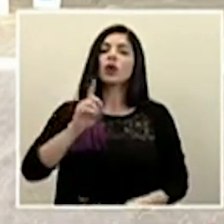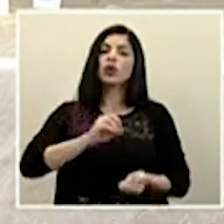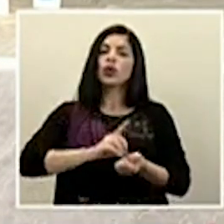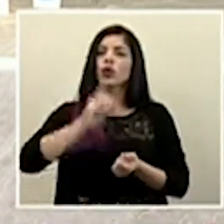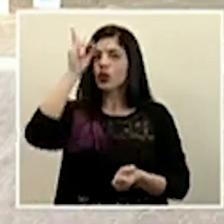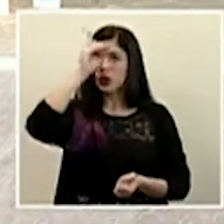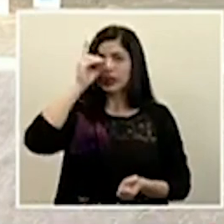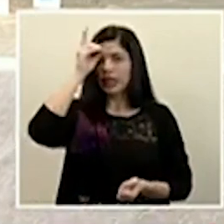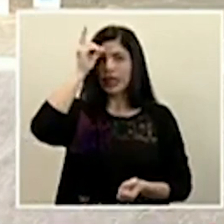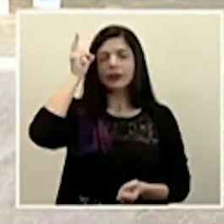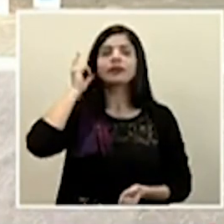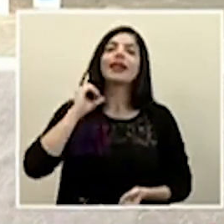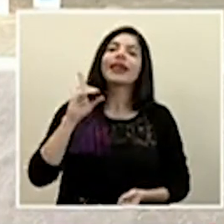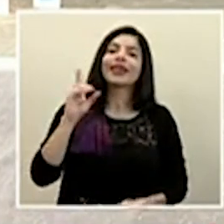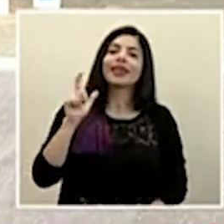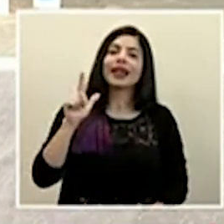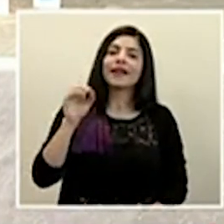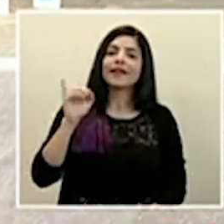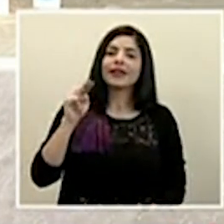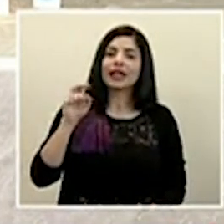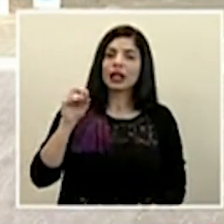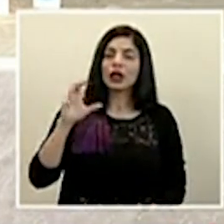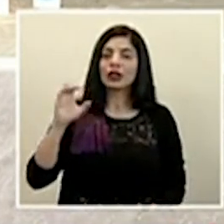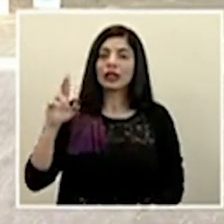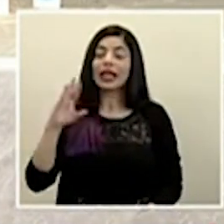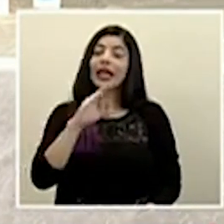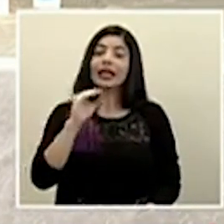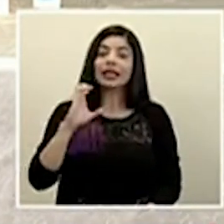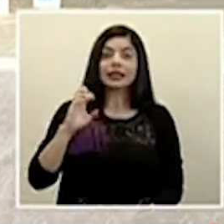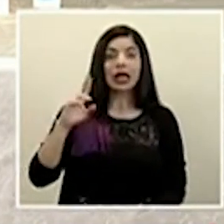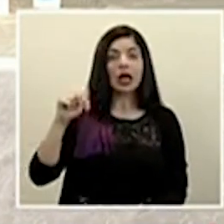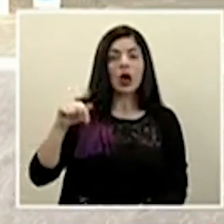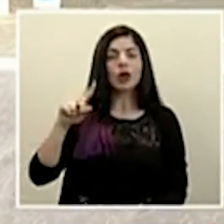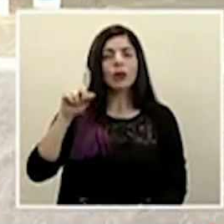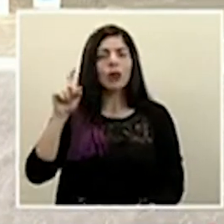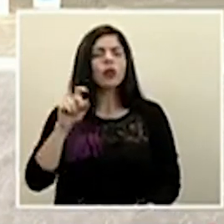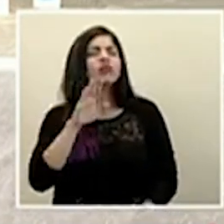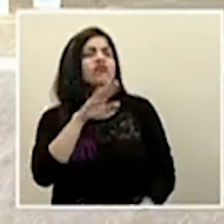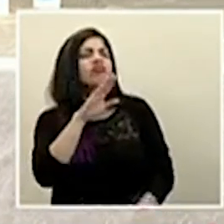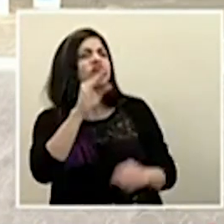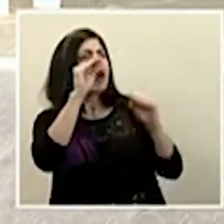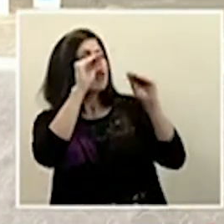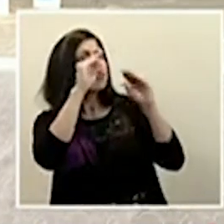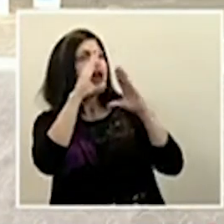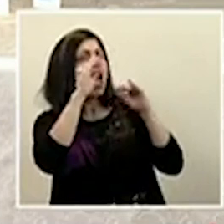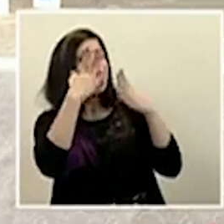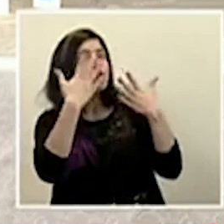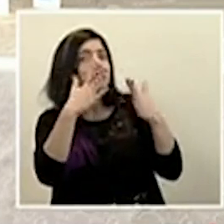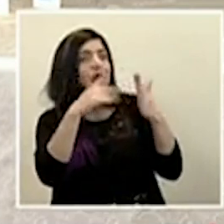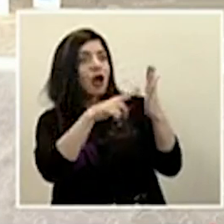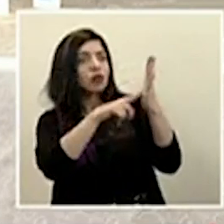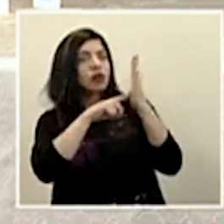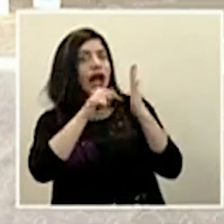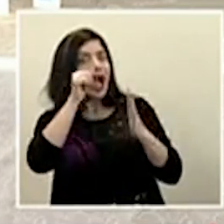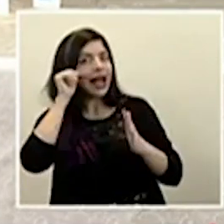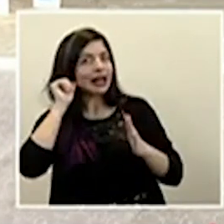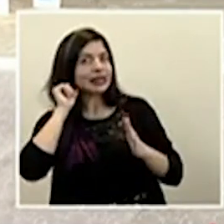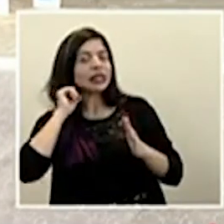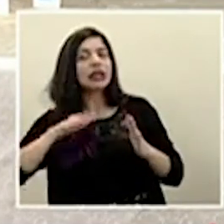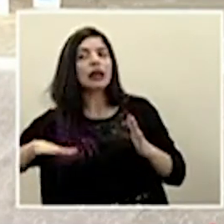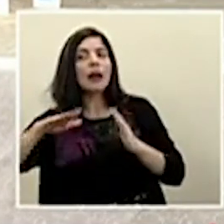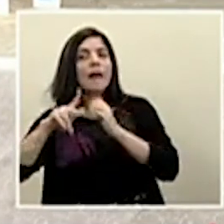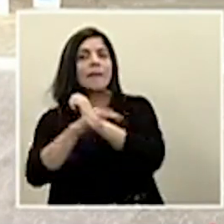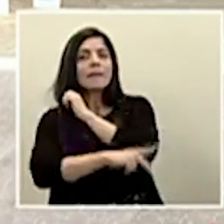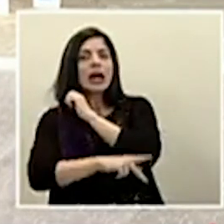Salas, Delfino.cr y CR Hoy consultan. Con los datos revelados ayer, el país ha